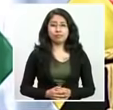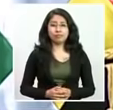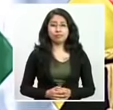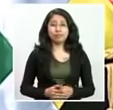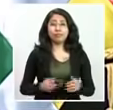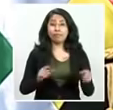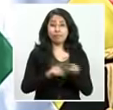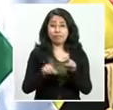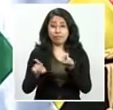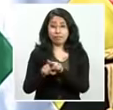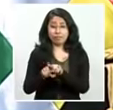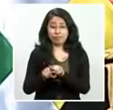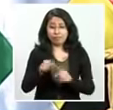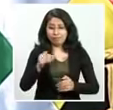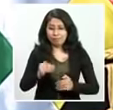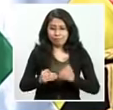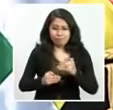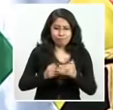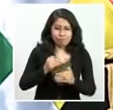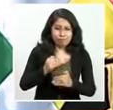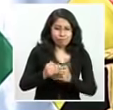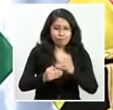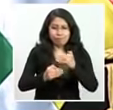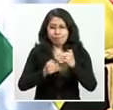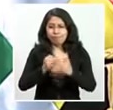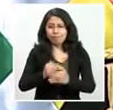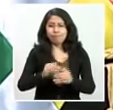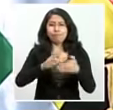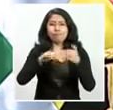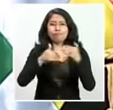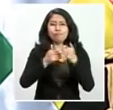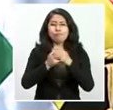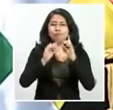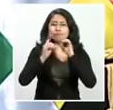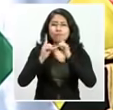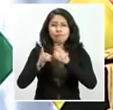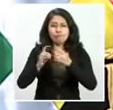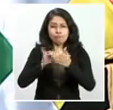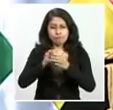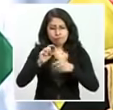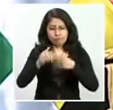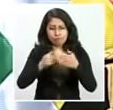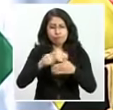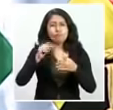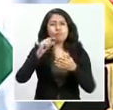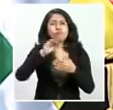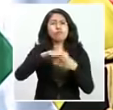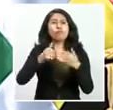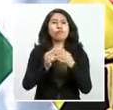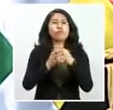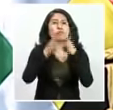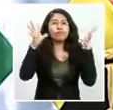Procesando además todos los casos que se presenten con celeridad y probidad.